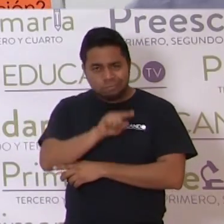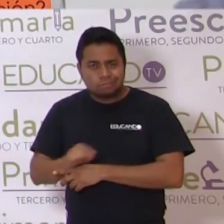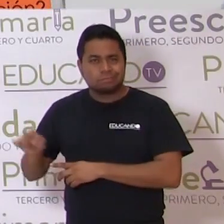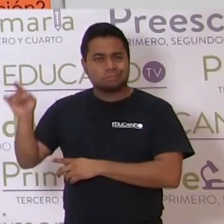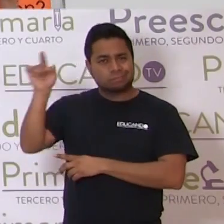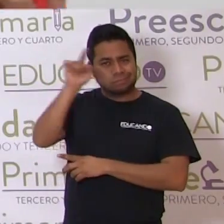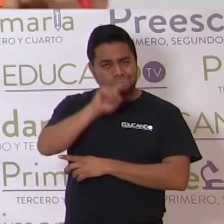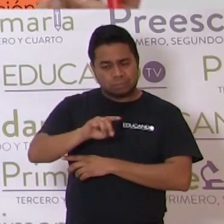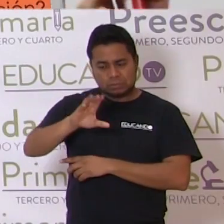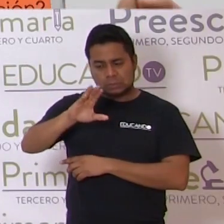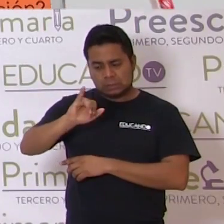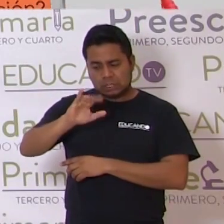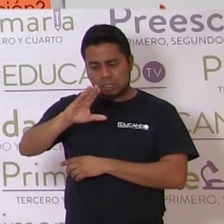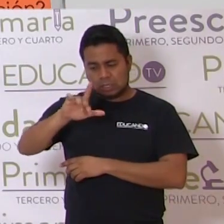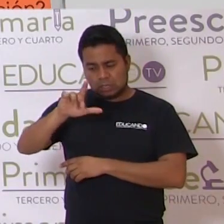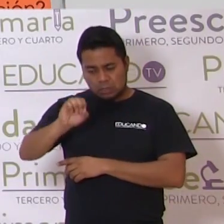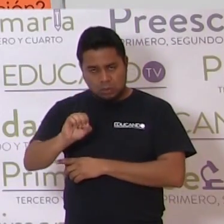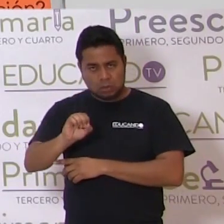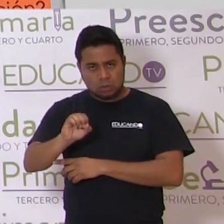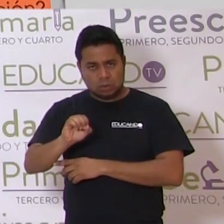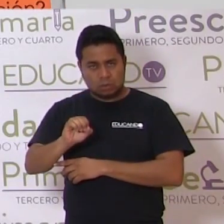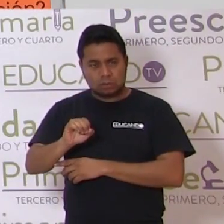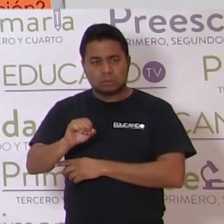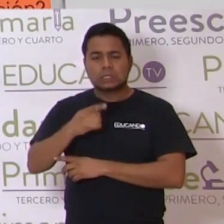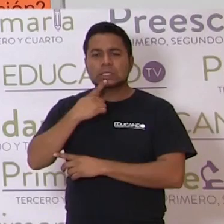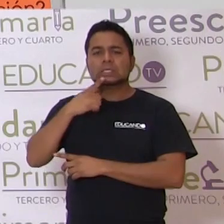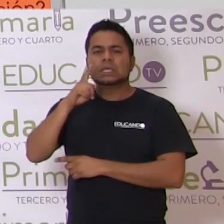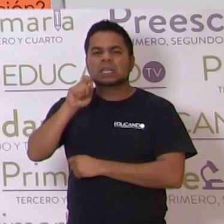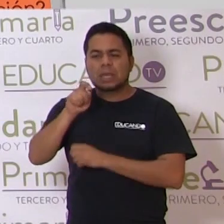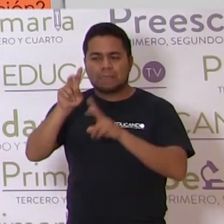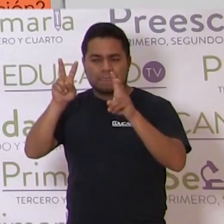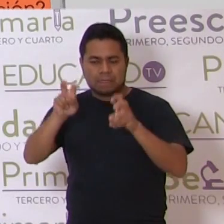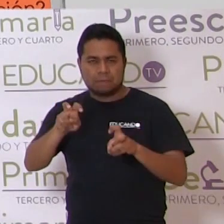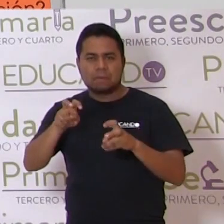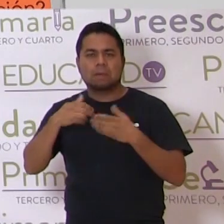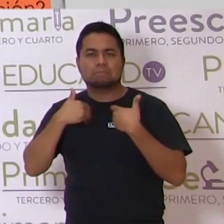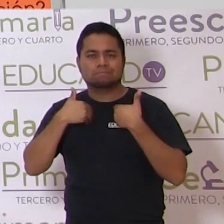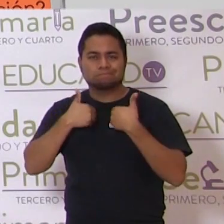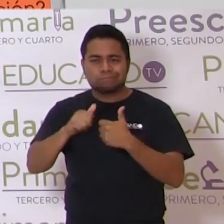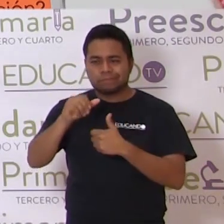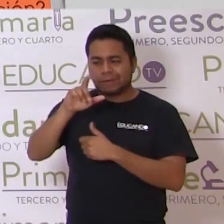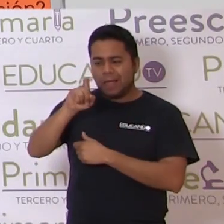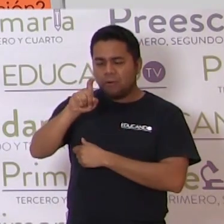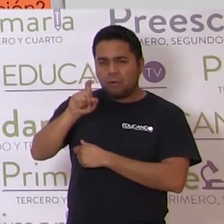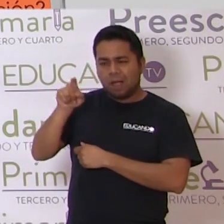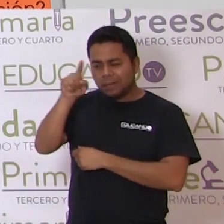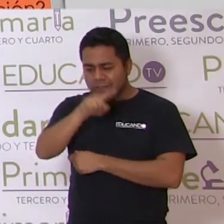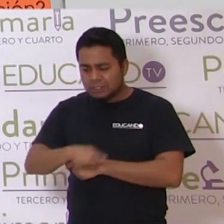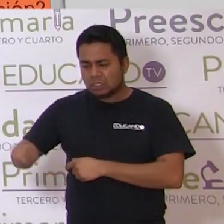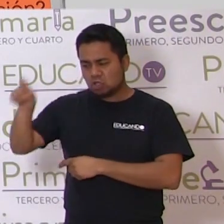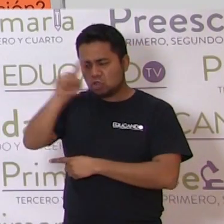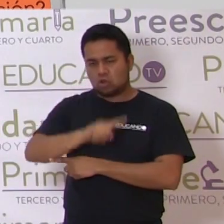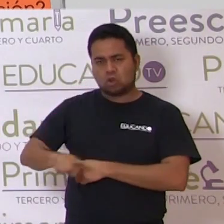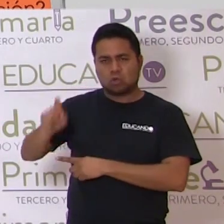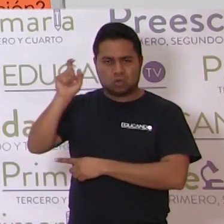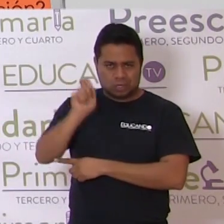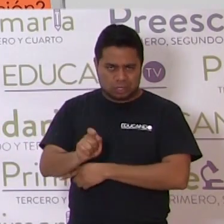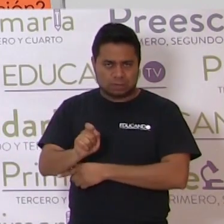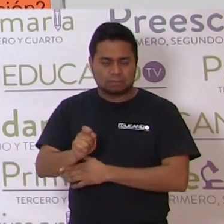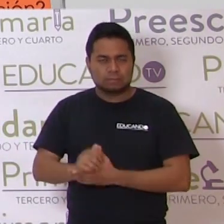El ciclo de agua ya nos está diciendo de qué se va a tratar el tema. El tema